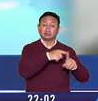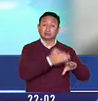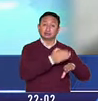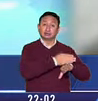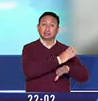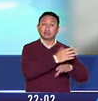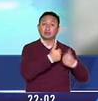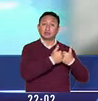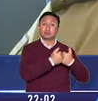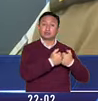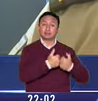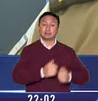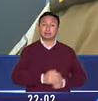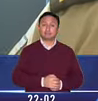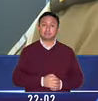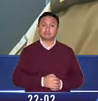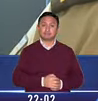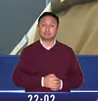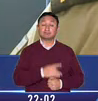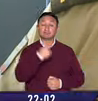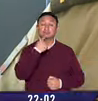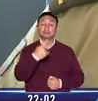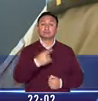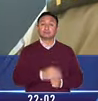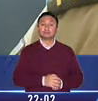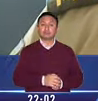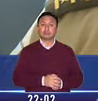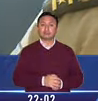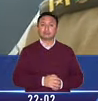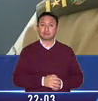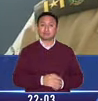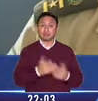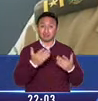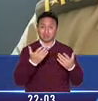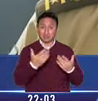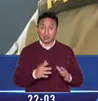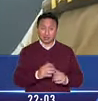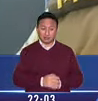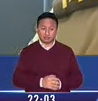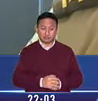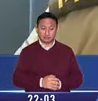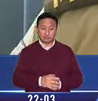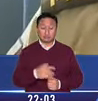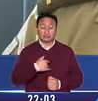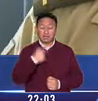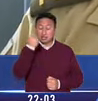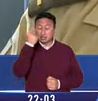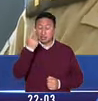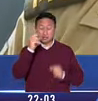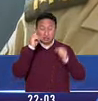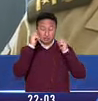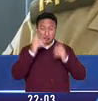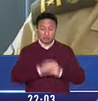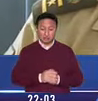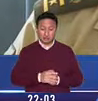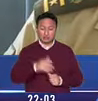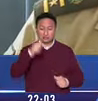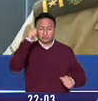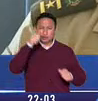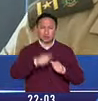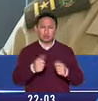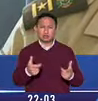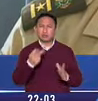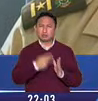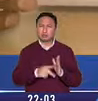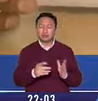su compañera de vida. Indica que ya cuando estaba ya en sus cabales, indica que no recuerda qué es lo